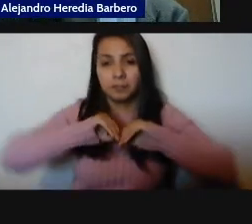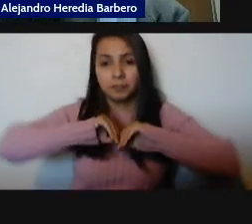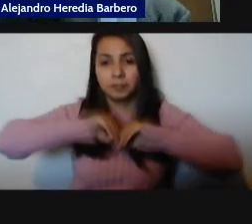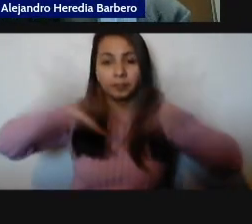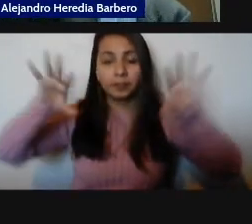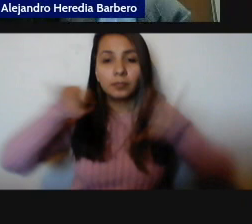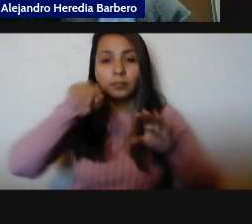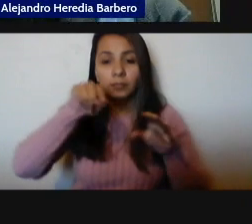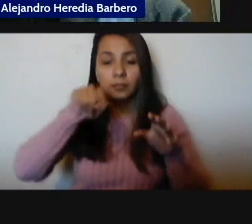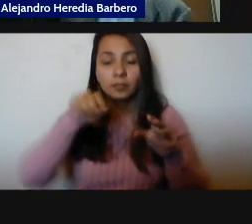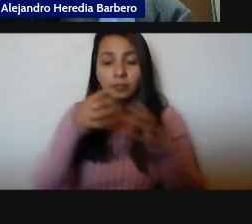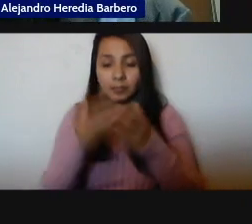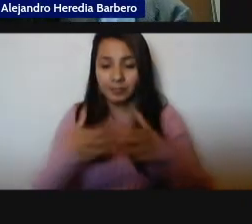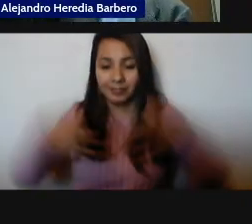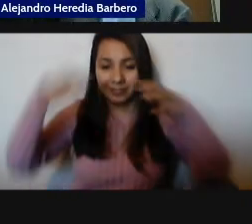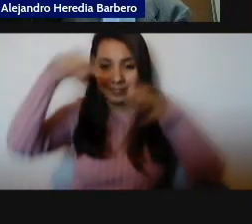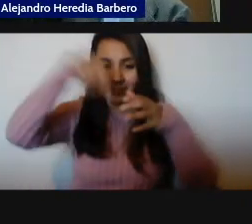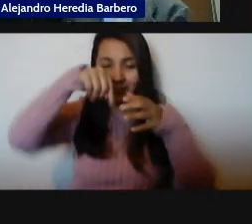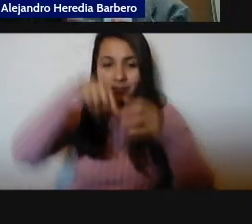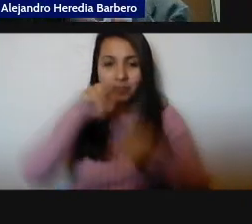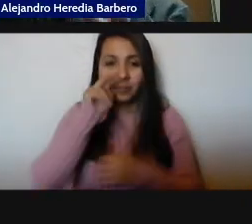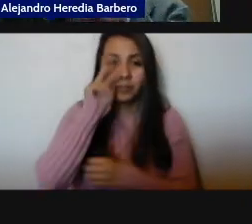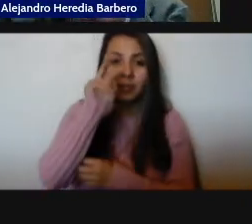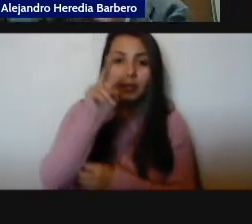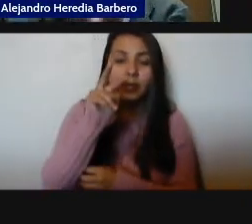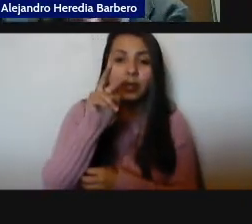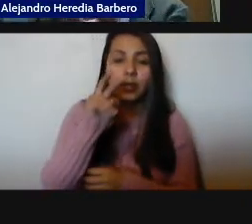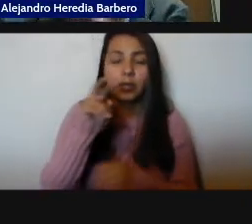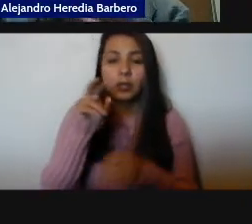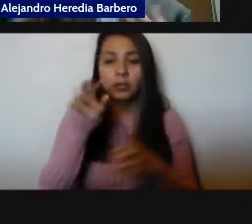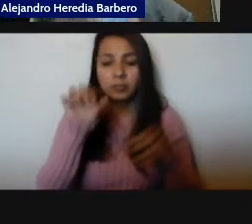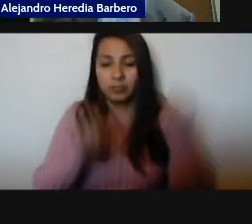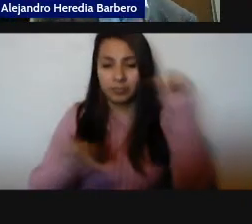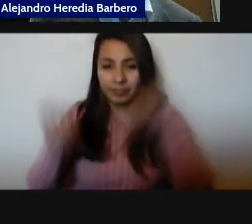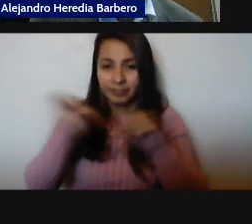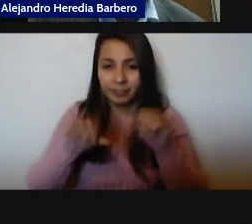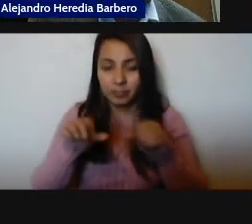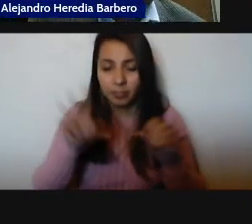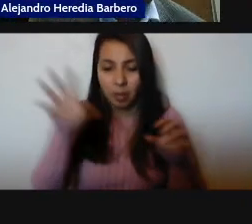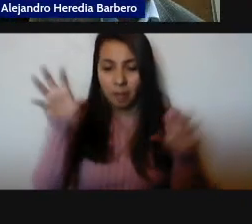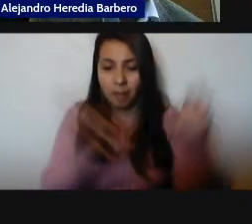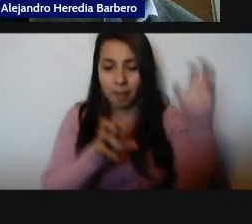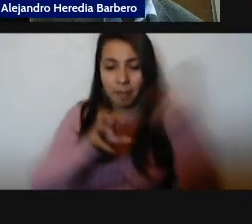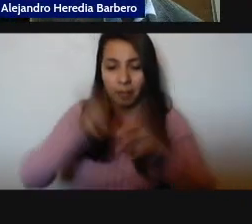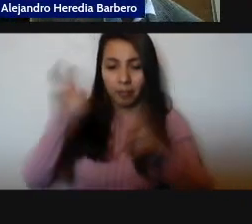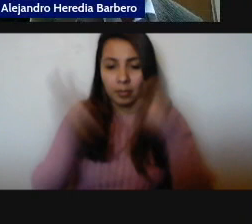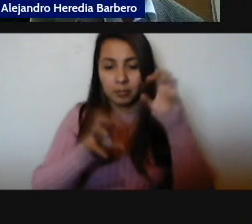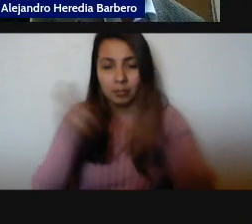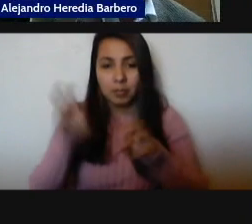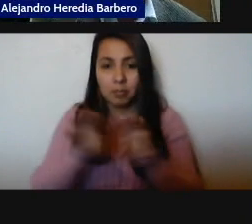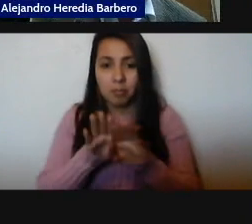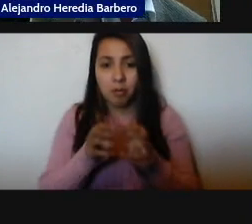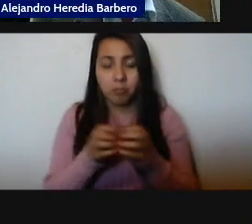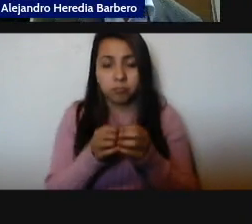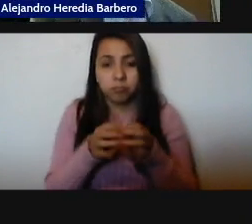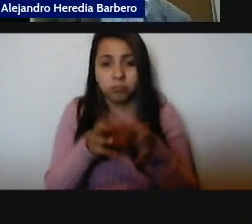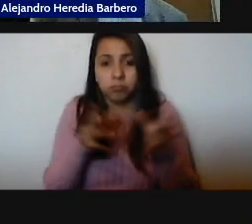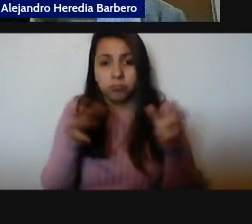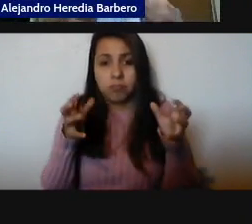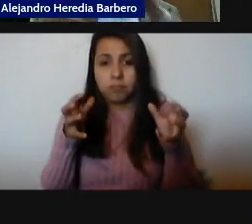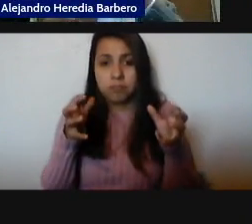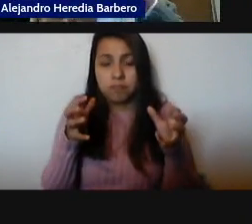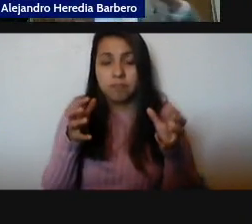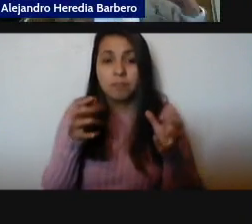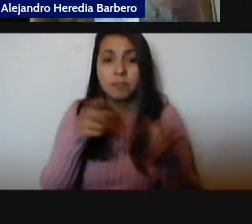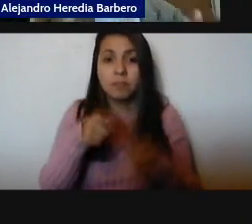que publicamos hace un par de años, es que el aumento de la concentración en mis compuestos orgánicos pudo servir